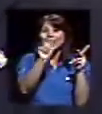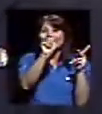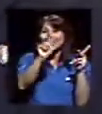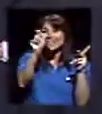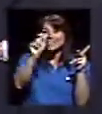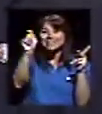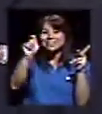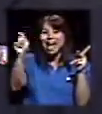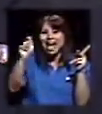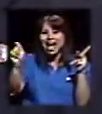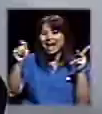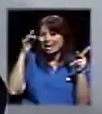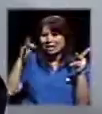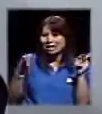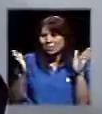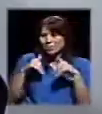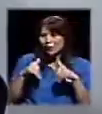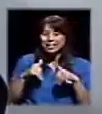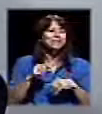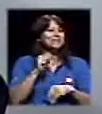tiza. Sí existe, pero no se usa.